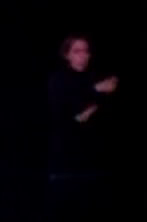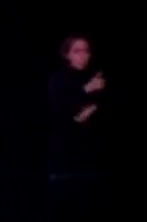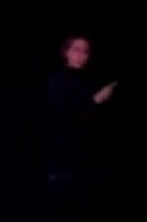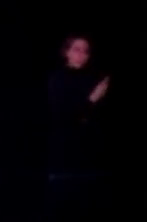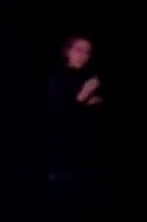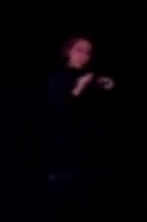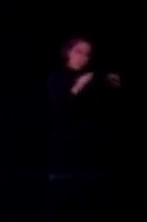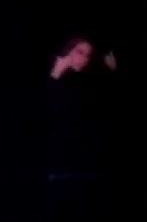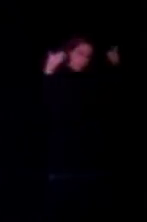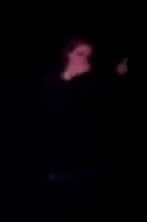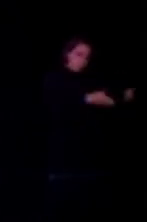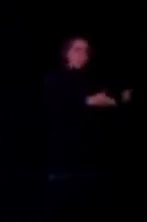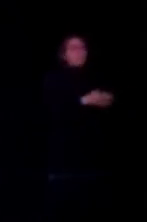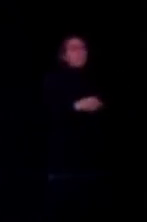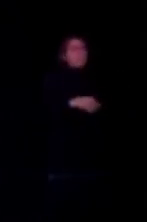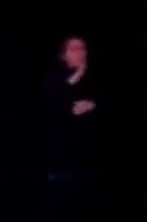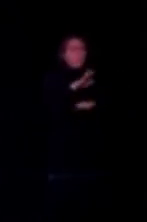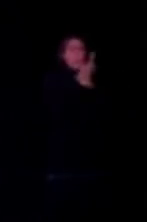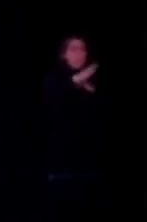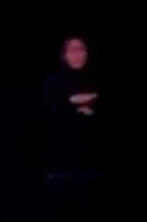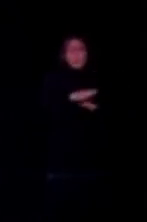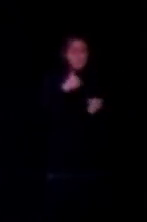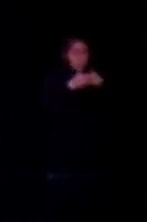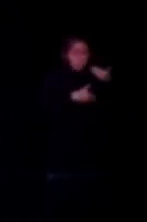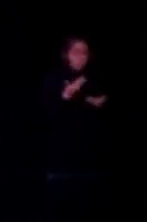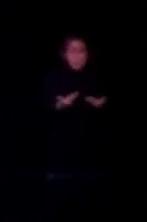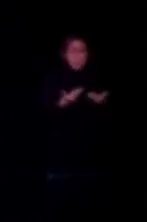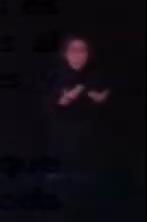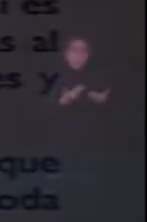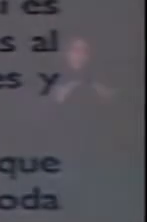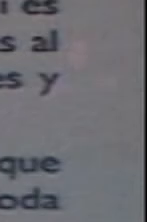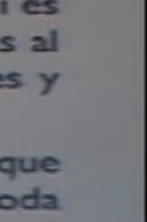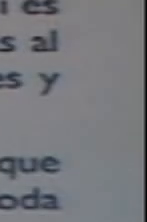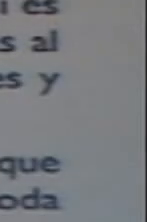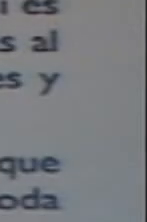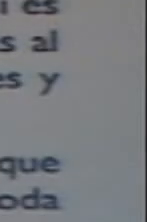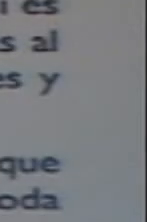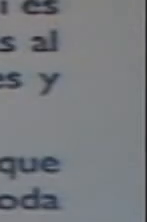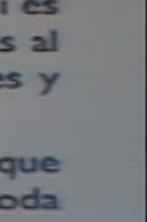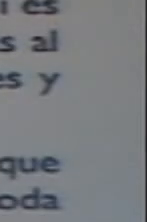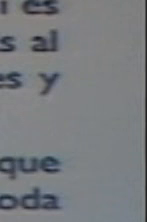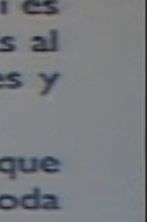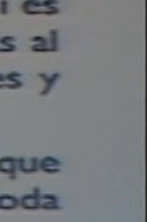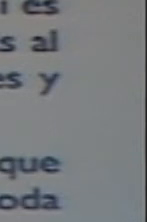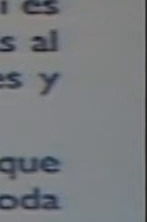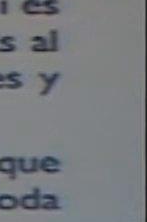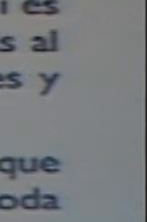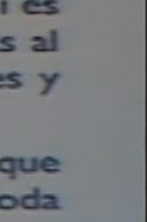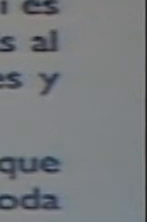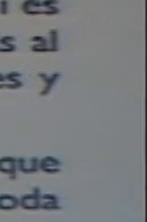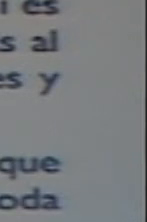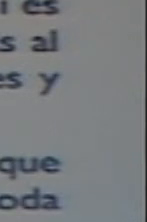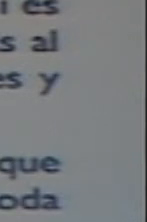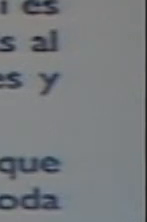de inclusión social que permite elevar el nivel cultural y el compromiso de toda la comunidad por lo tanto